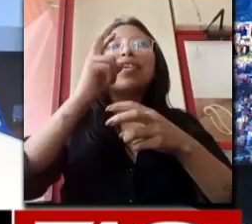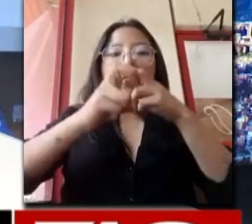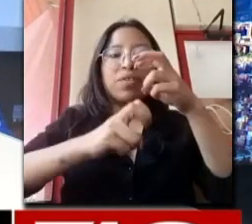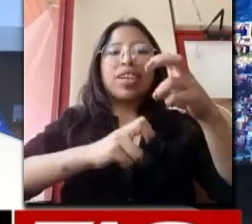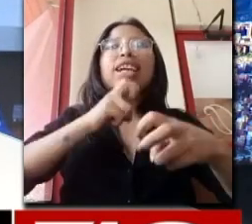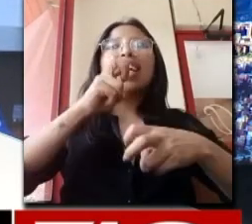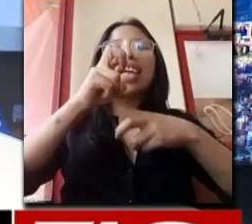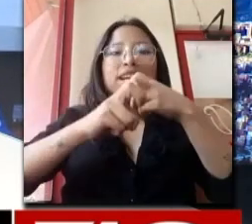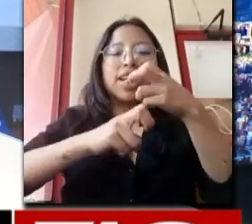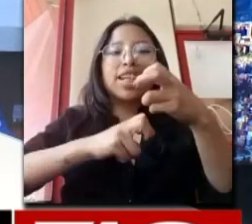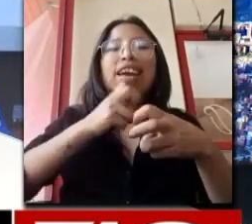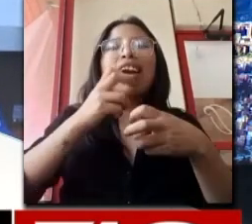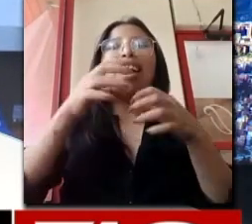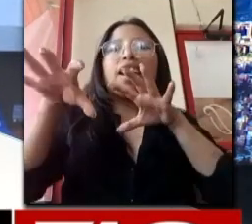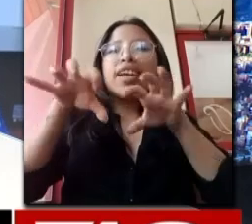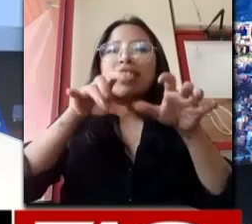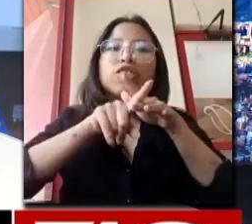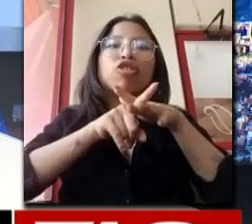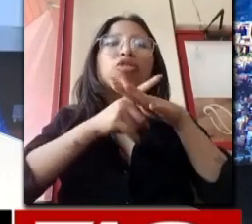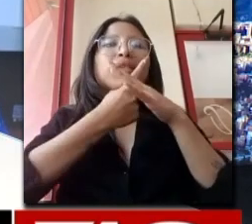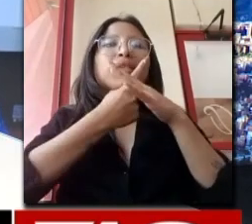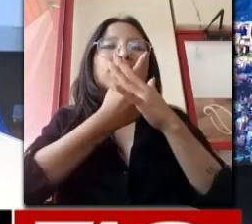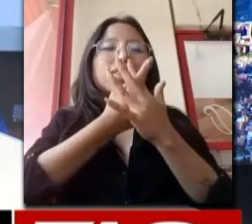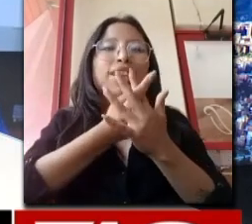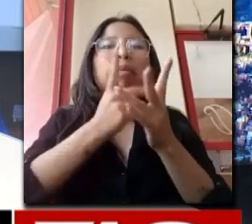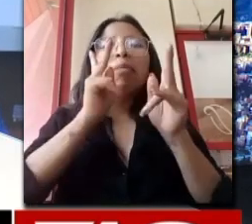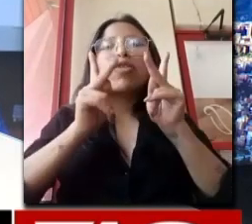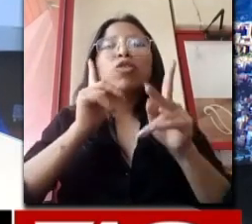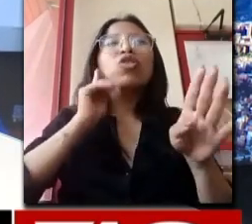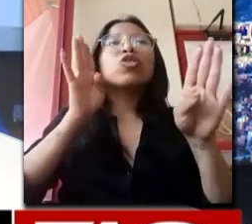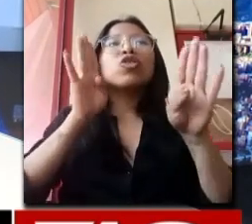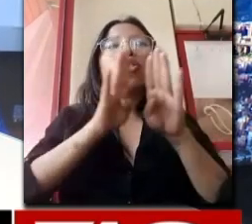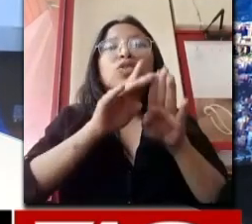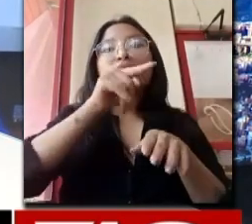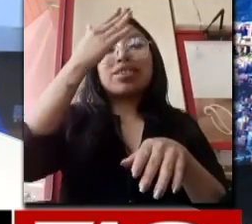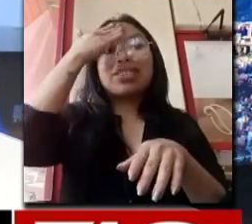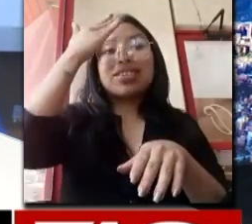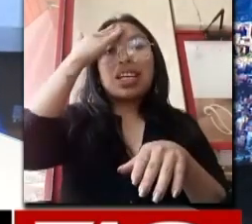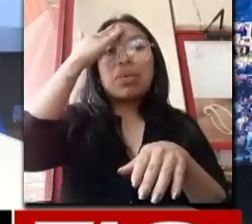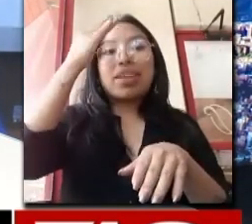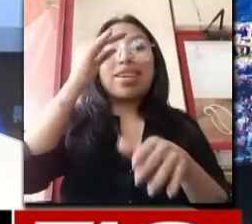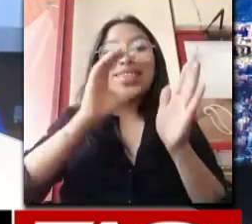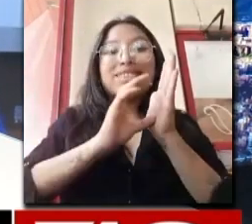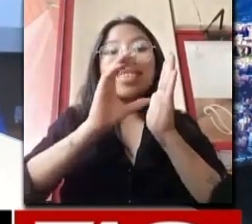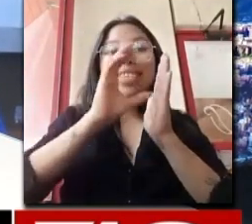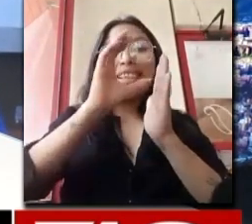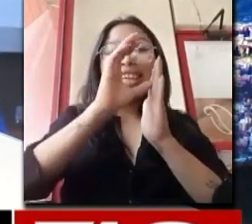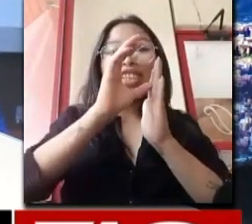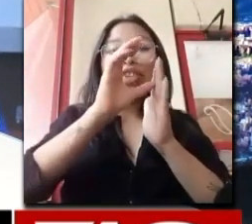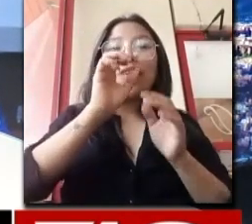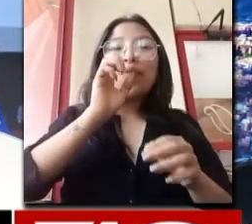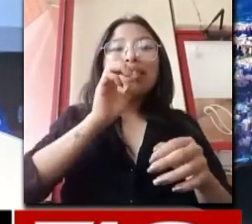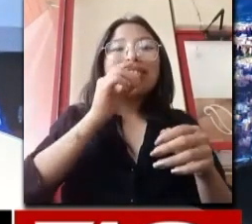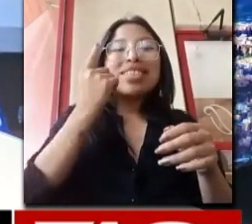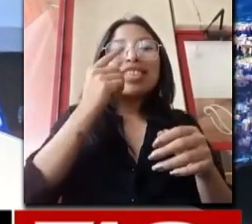predisposición de las personas sordas. Recuerde usted que según datos del INE, 3 de cada 100 personas, 3 nacen sordas. en nuestro país.